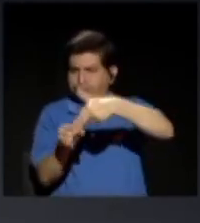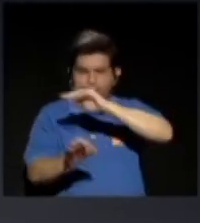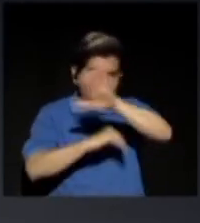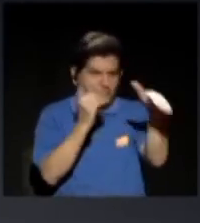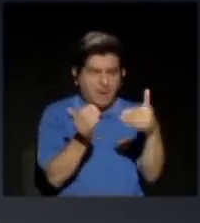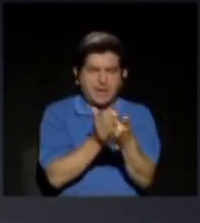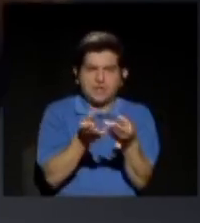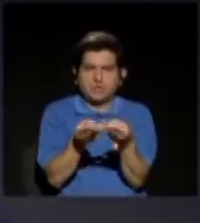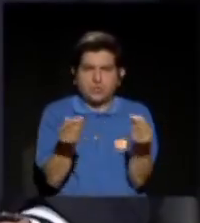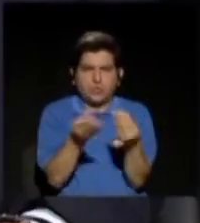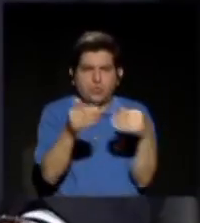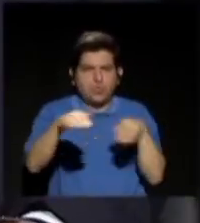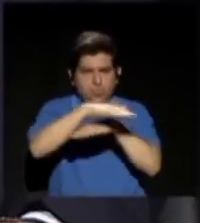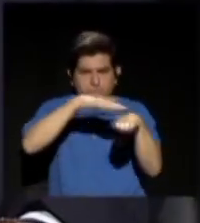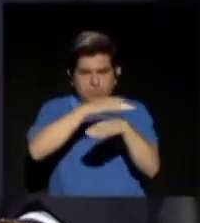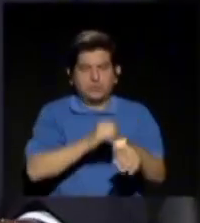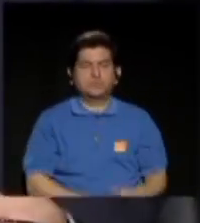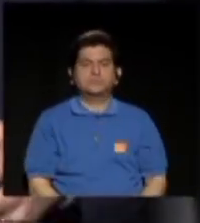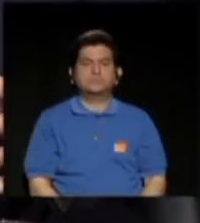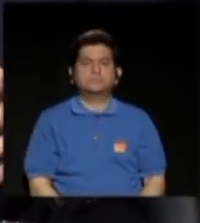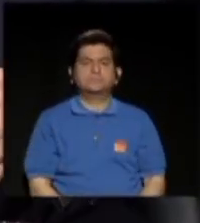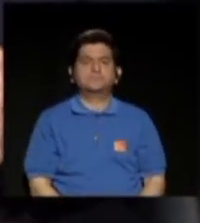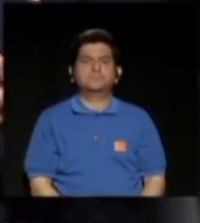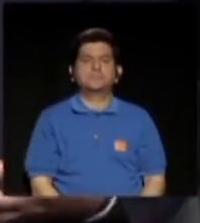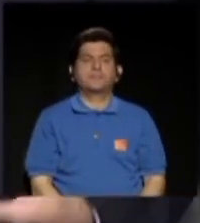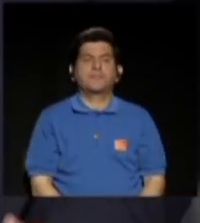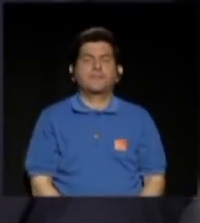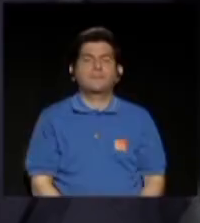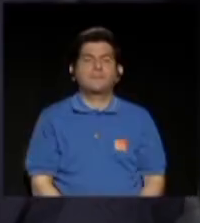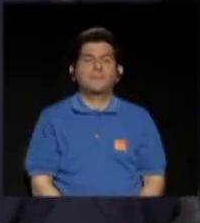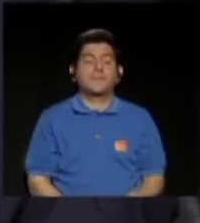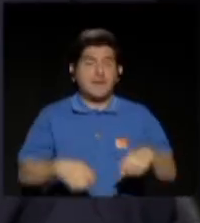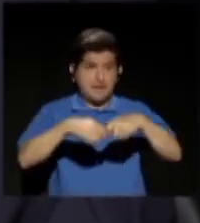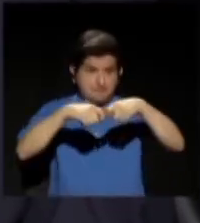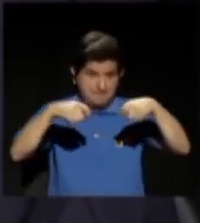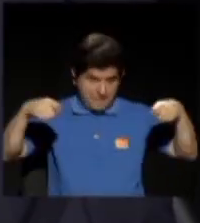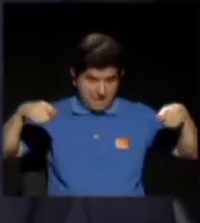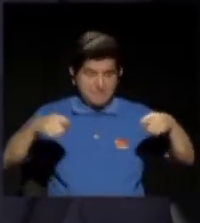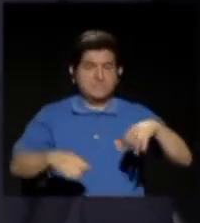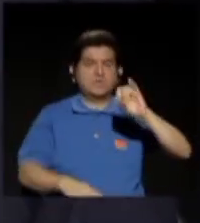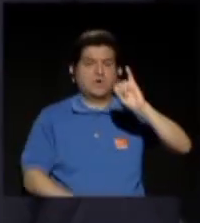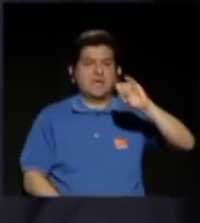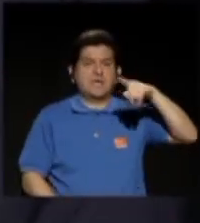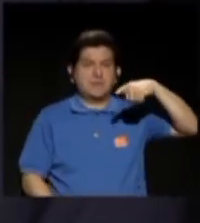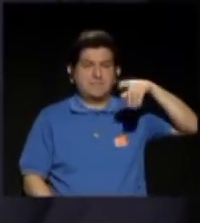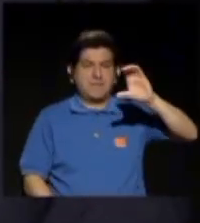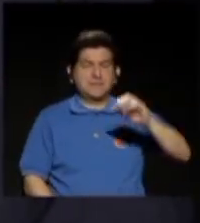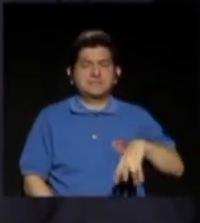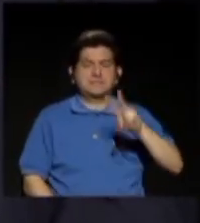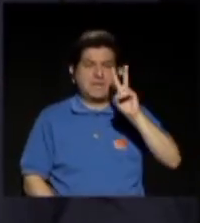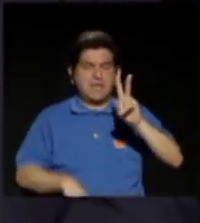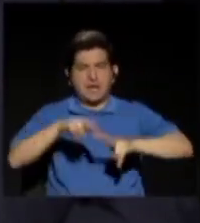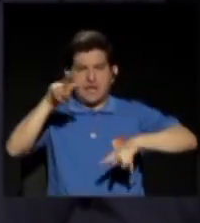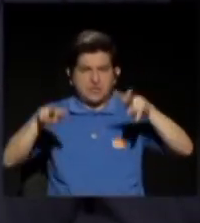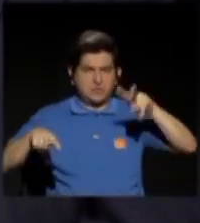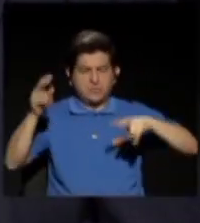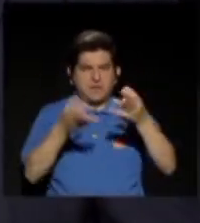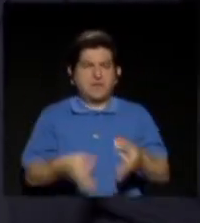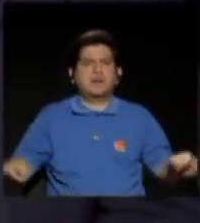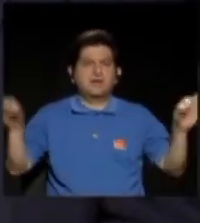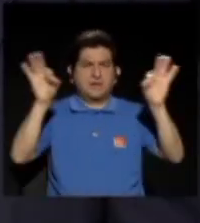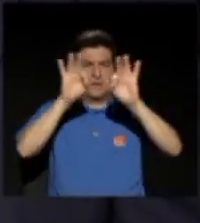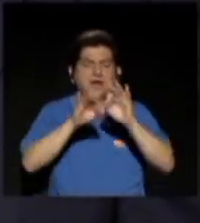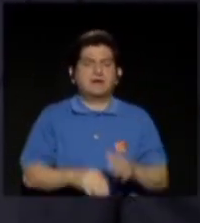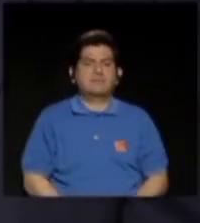la canasta. Bueno, aquí efectivamente, para lo que es la medición o cálculo del IPC, las dos variables más importantes que tenemos